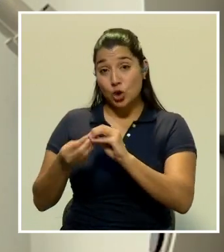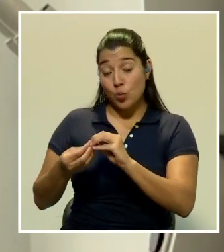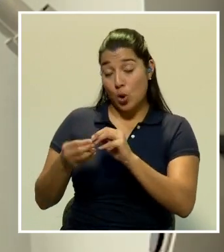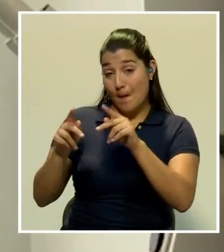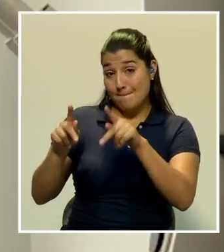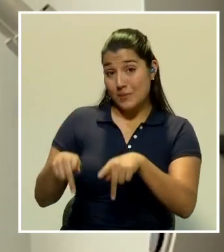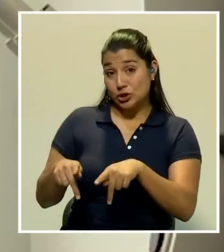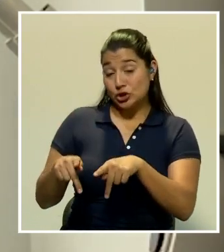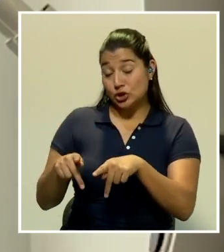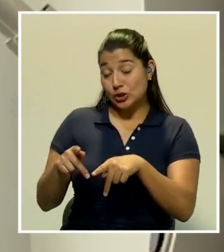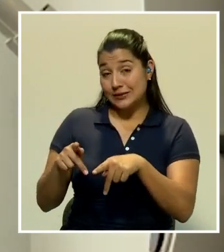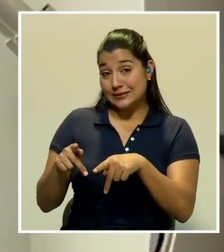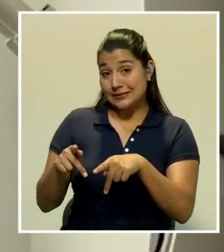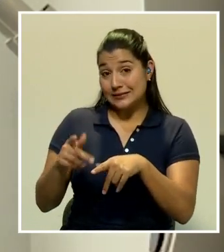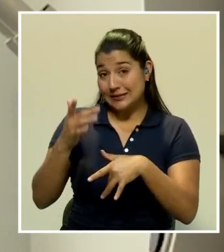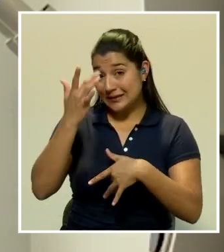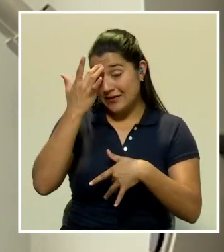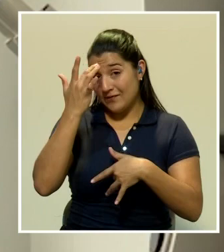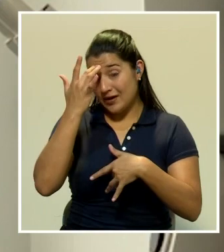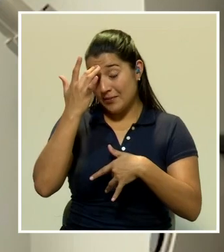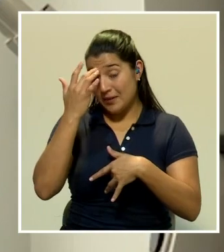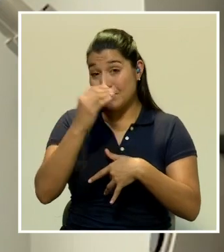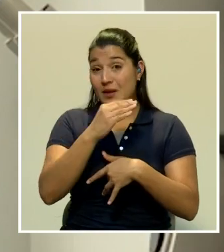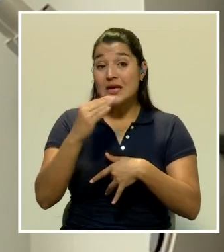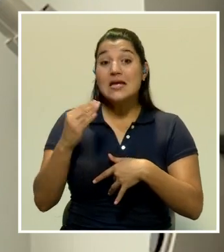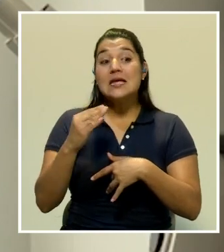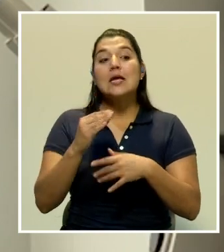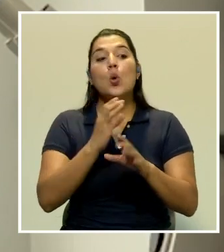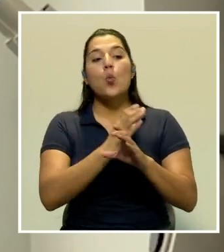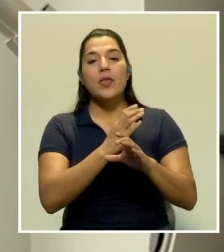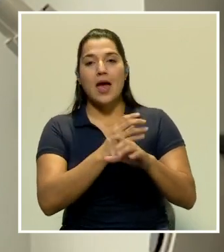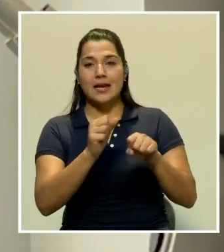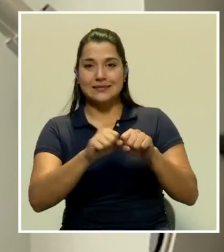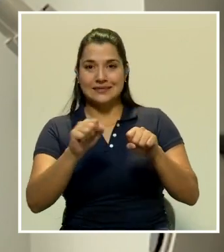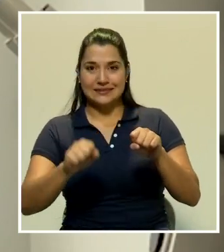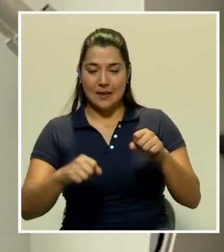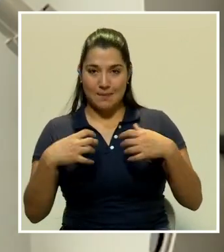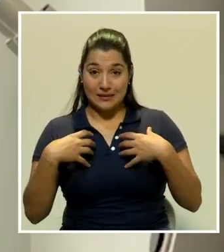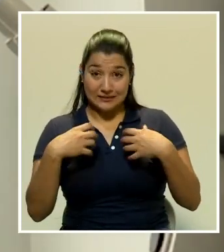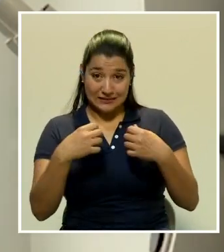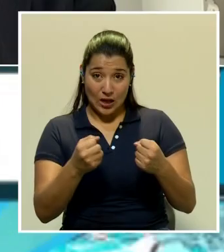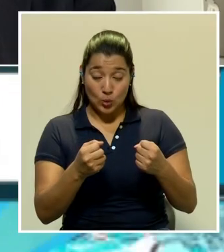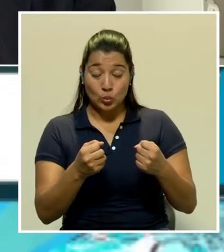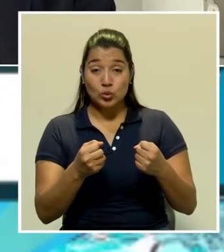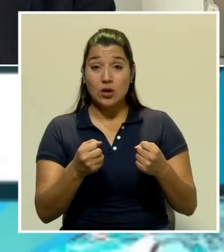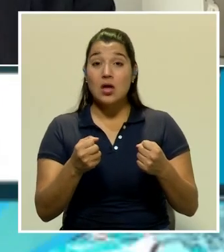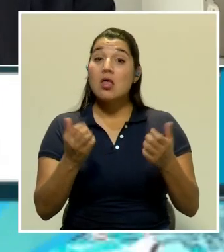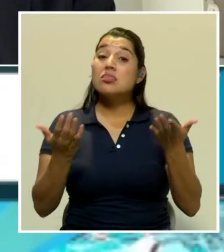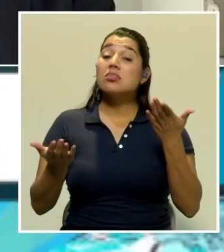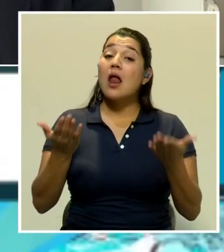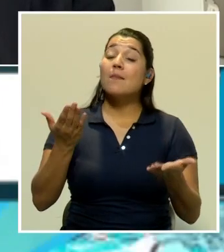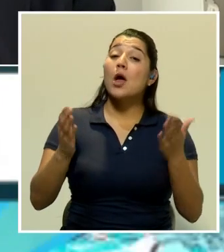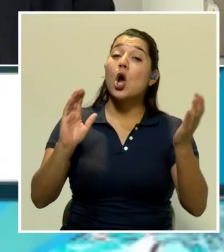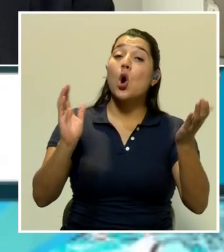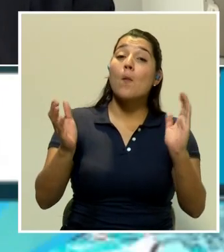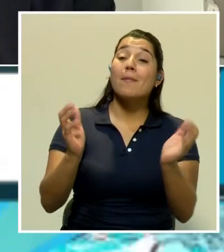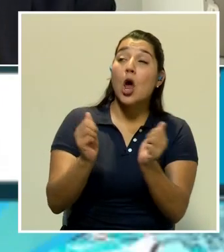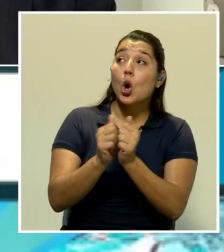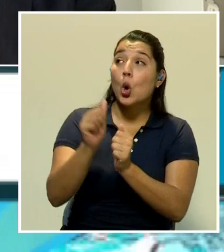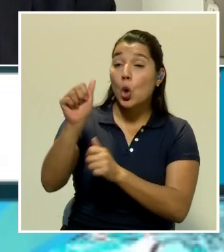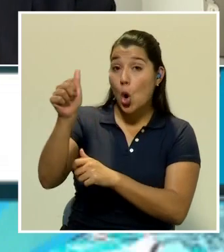el número de casos y el colapso del sistema médico, muy probablemente en comparación con algunas